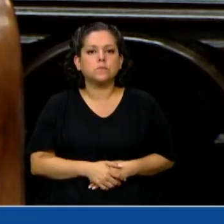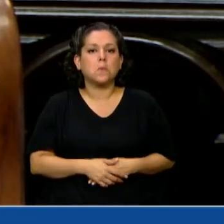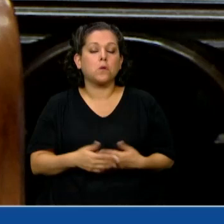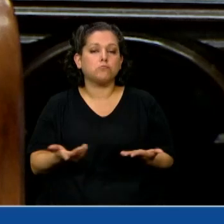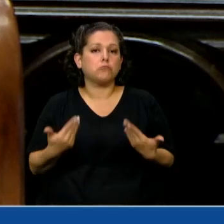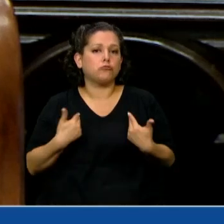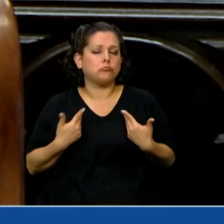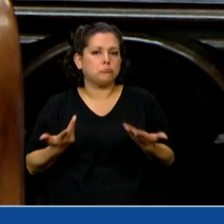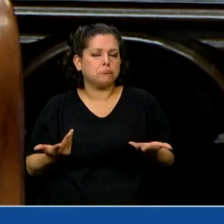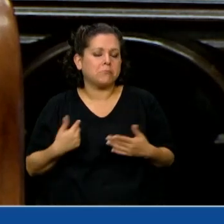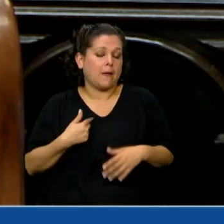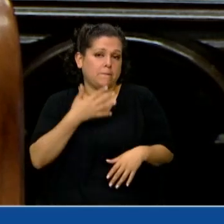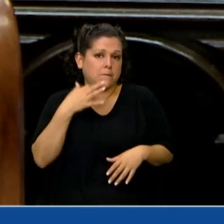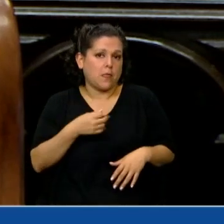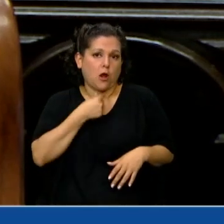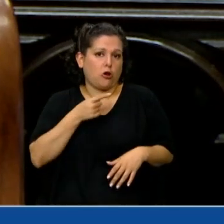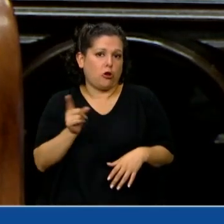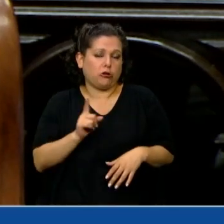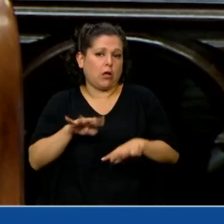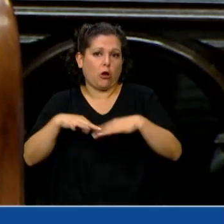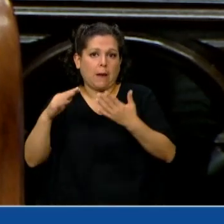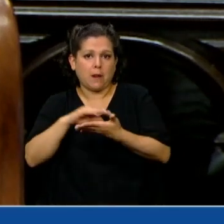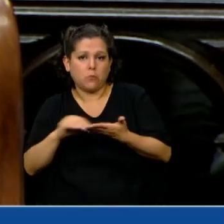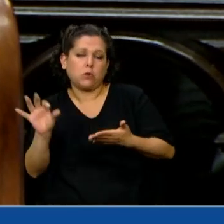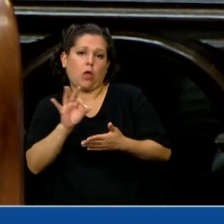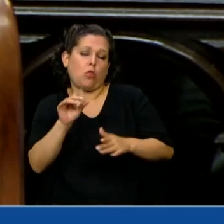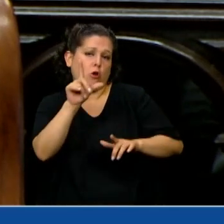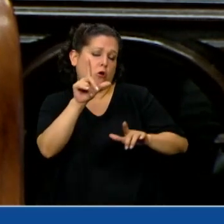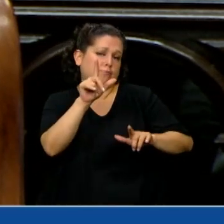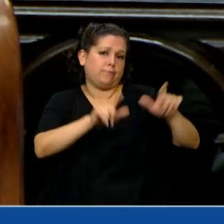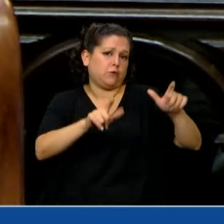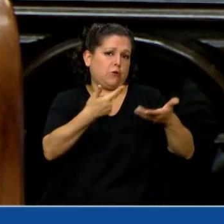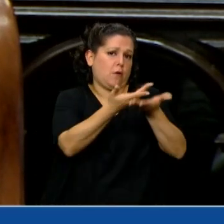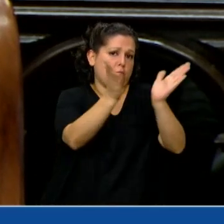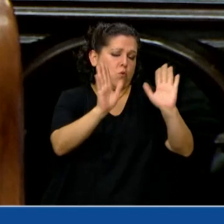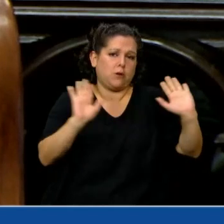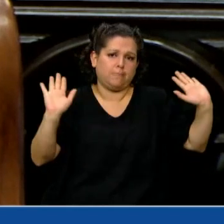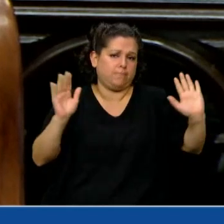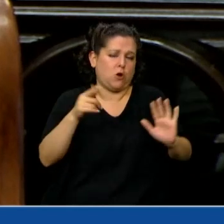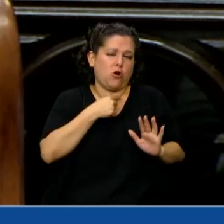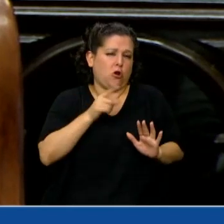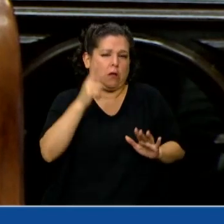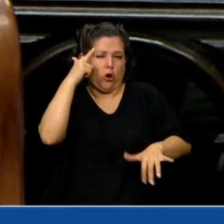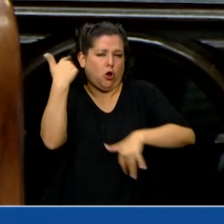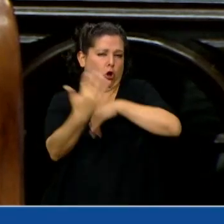Yo no quisiera que la Cámara, y menos la opinión pública, cayeran en una confusión.